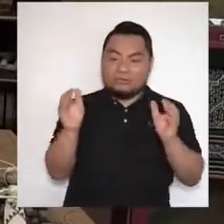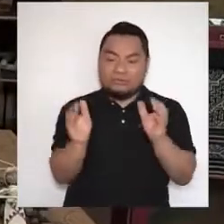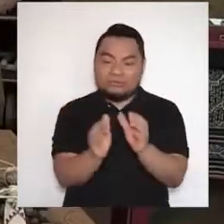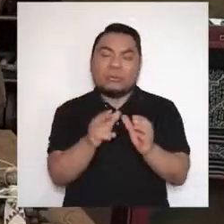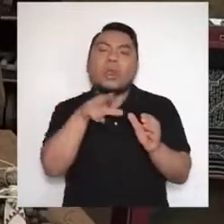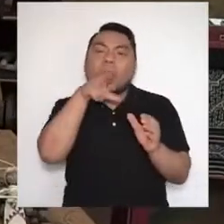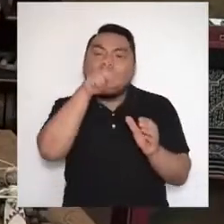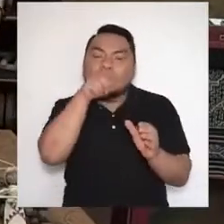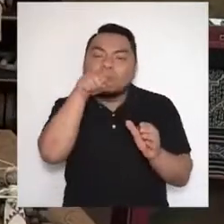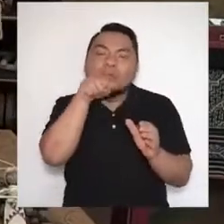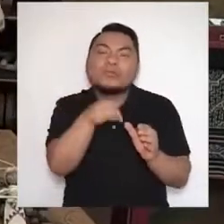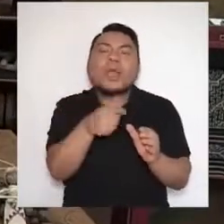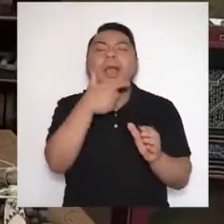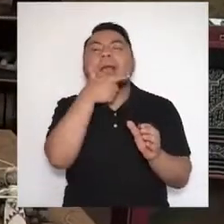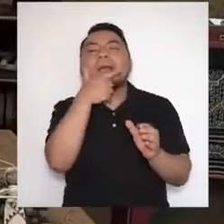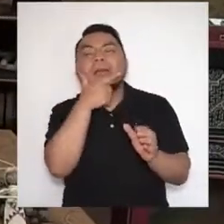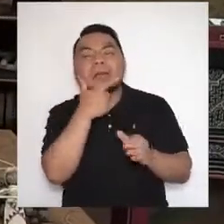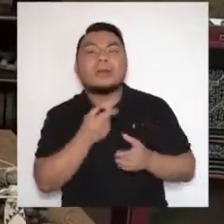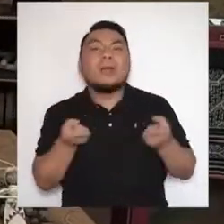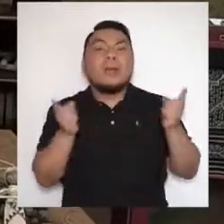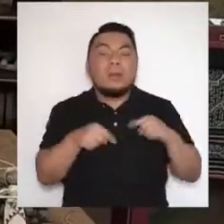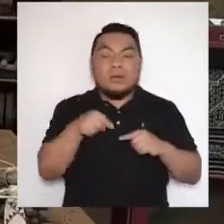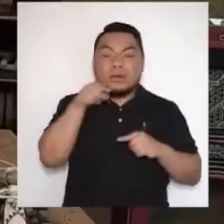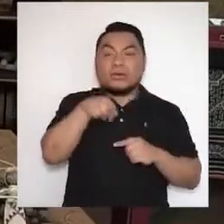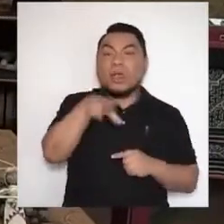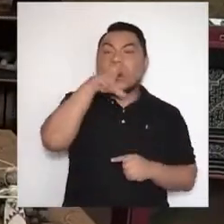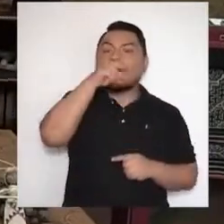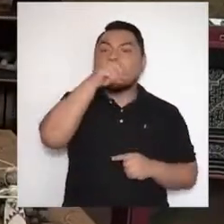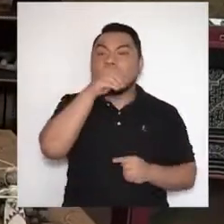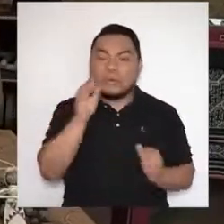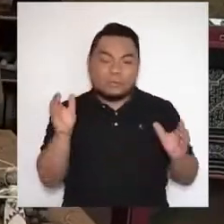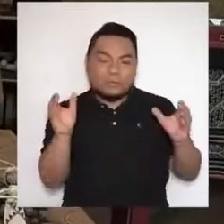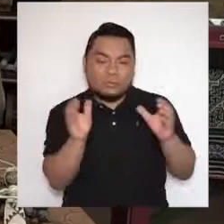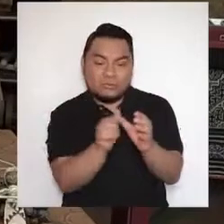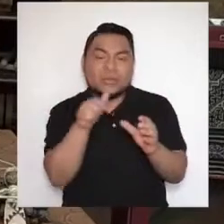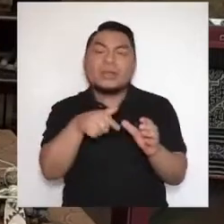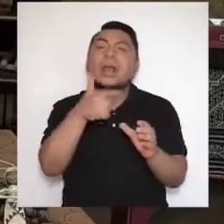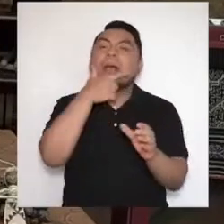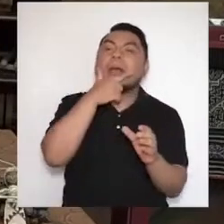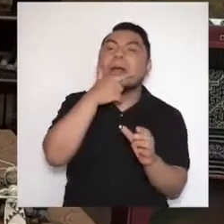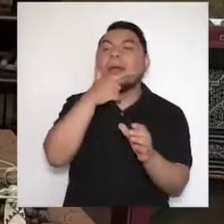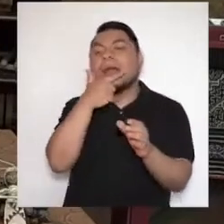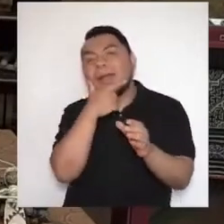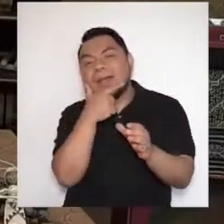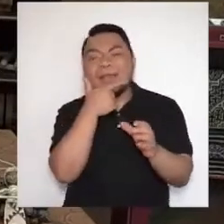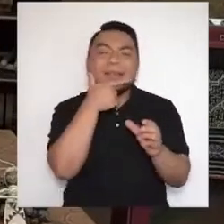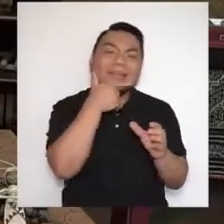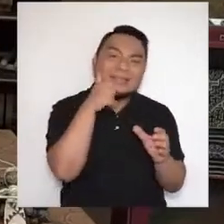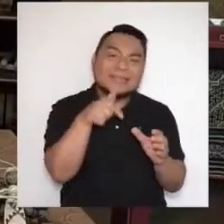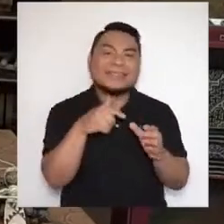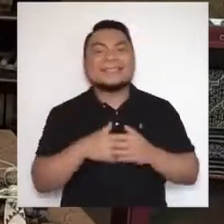era amarillito. Cuando era chiquito era amarillito.